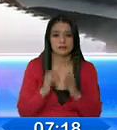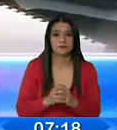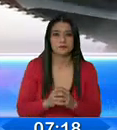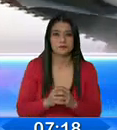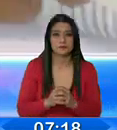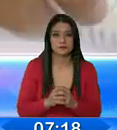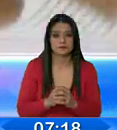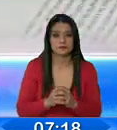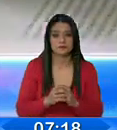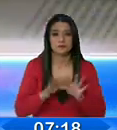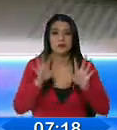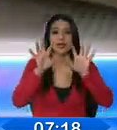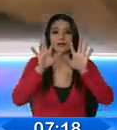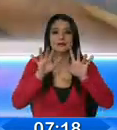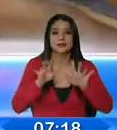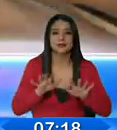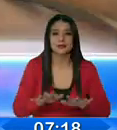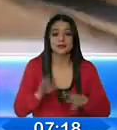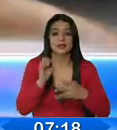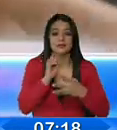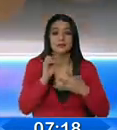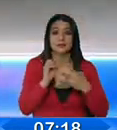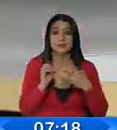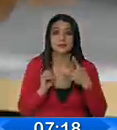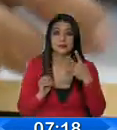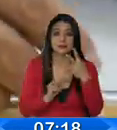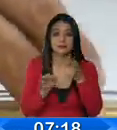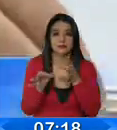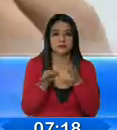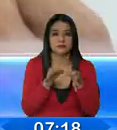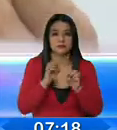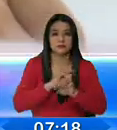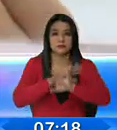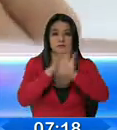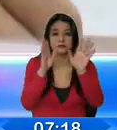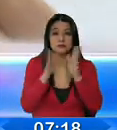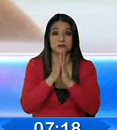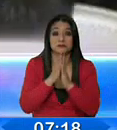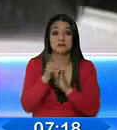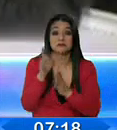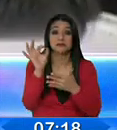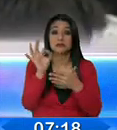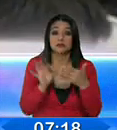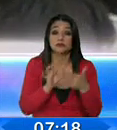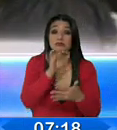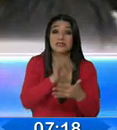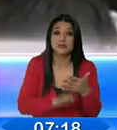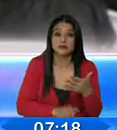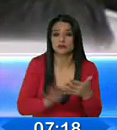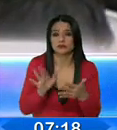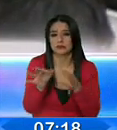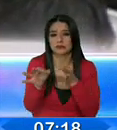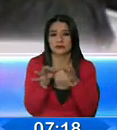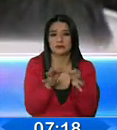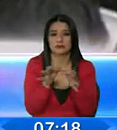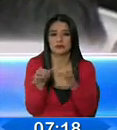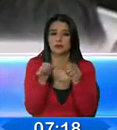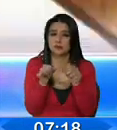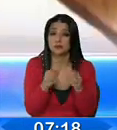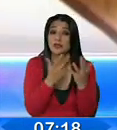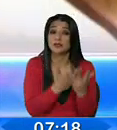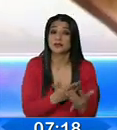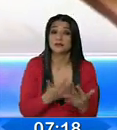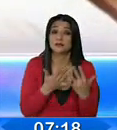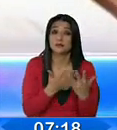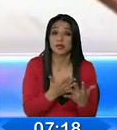Educación Superior, Ciencia y Tecnología, CENESID, aclaró sobre el llamado recorte presupuestario e indicó que continúan a la espera de